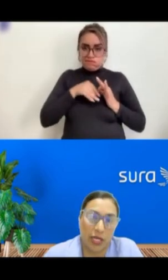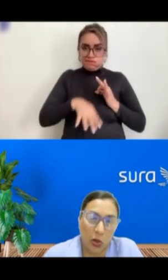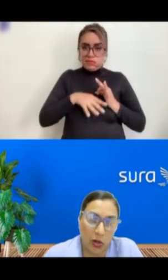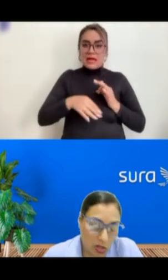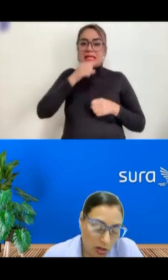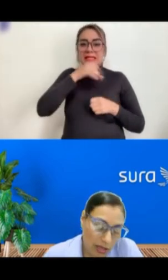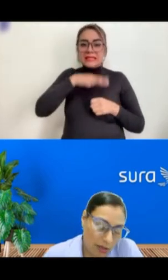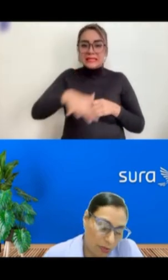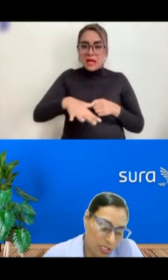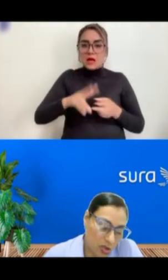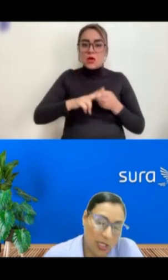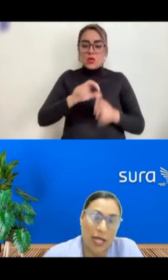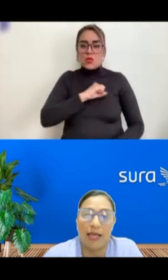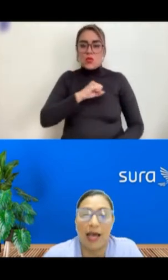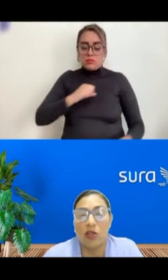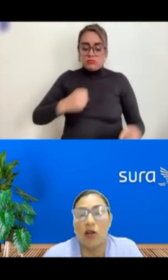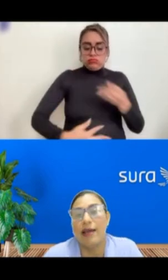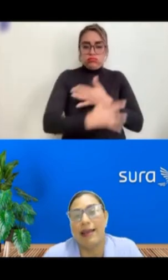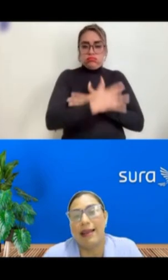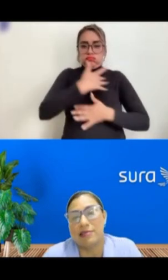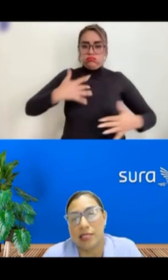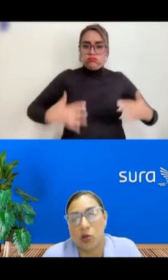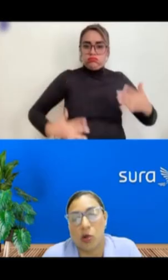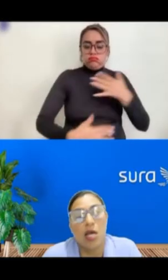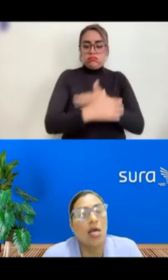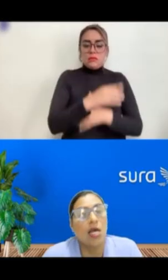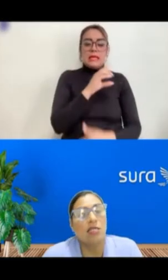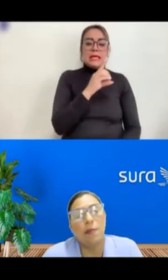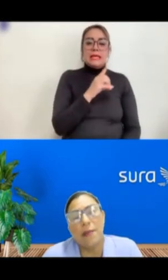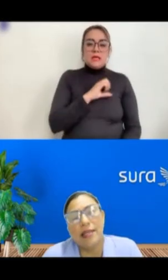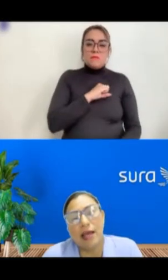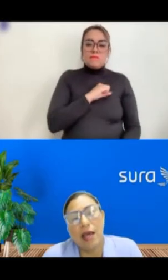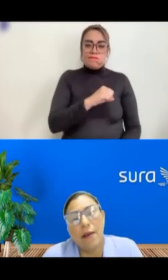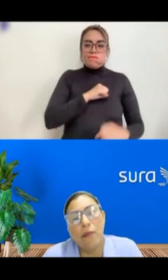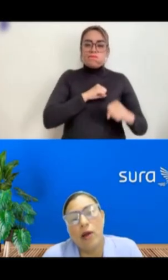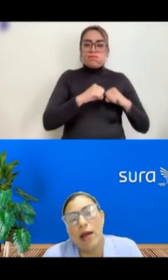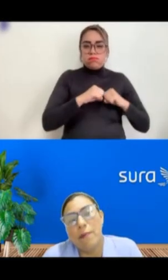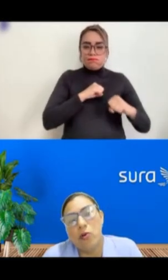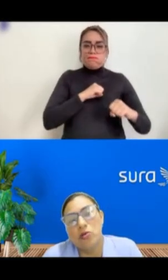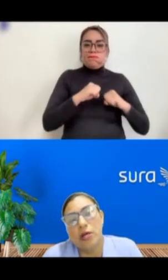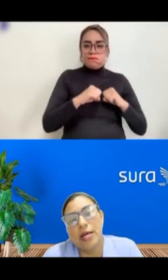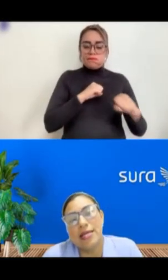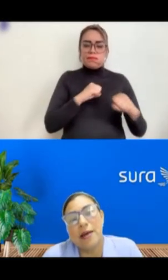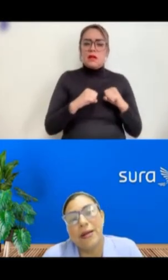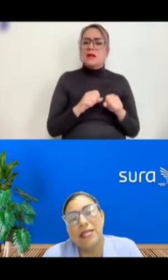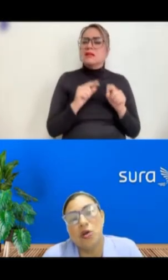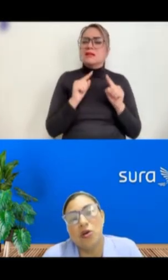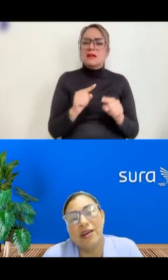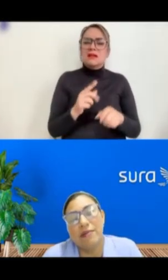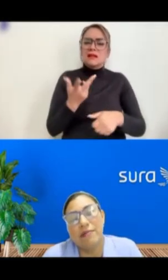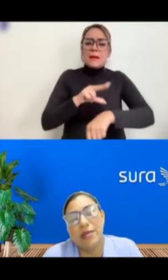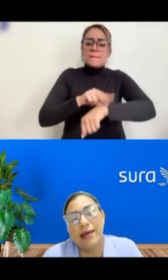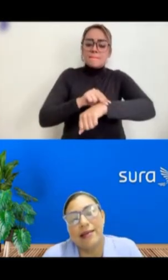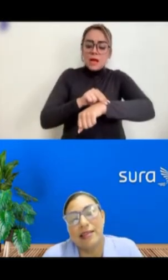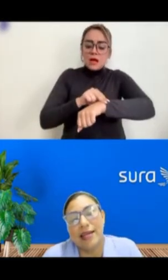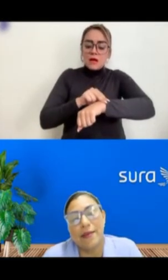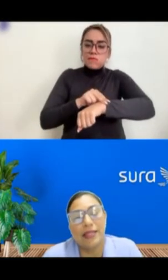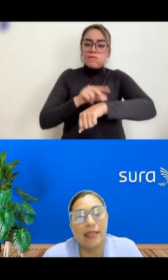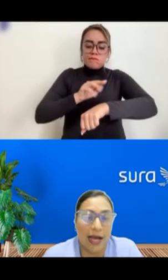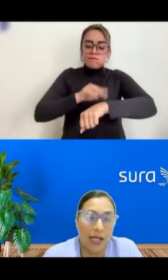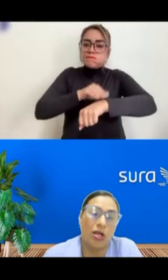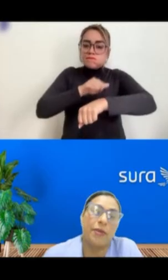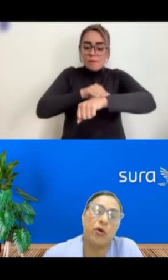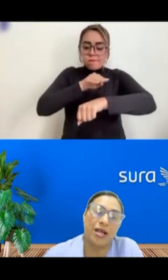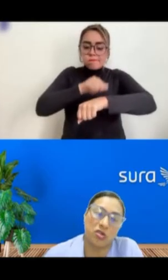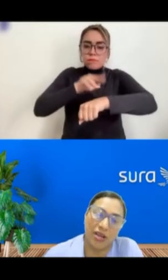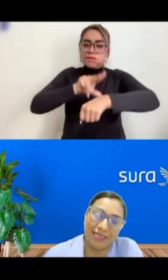y relajación del corazón, en el proceso de la diástole y la sístole. Simplemente que el pulso, esa expansión rítmica de esa